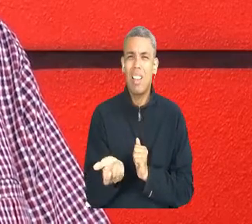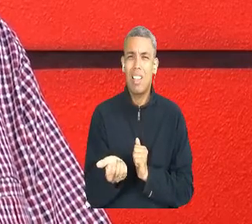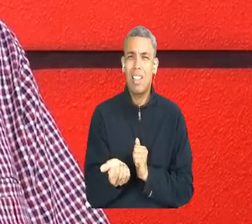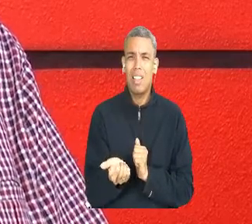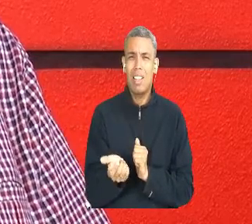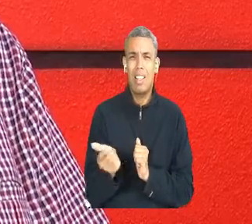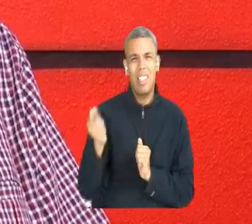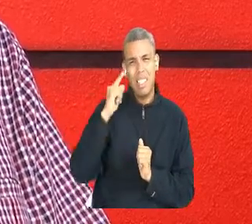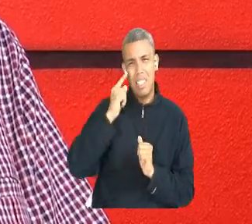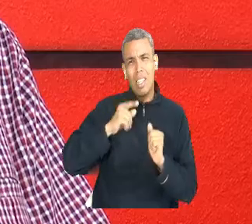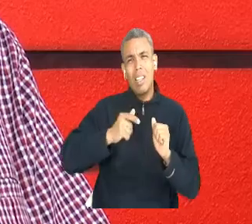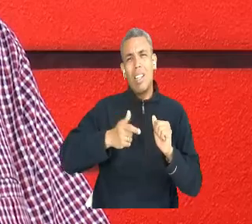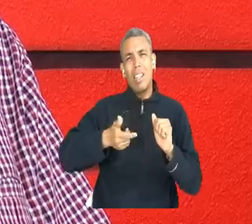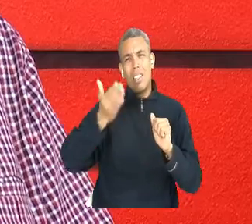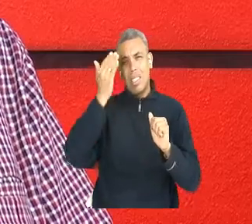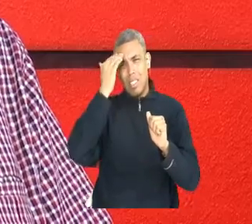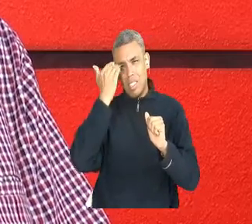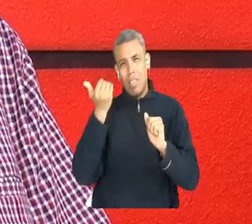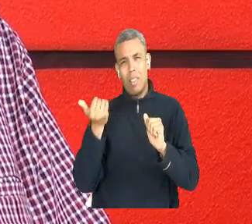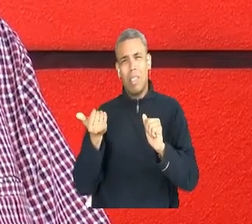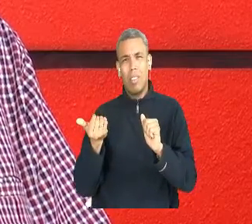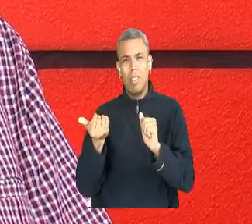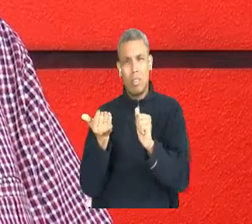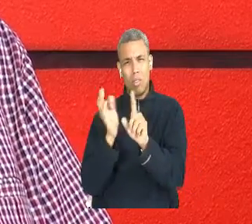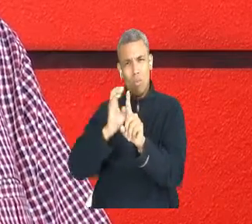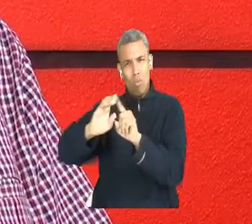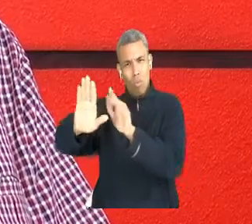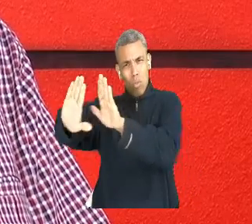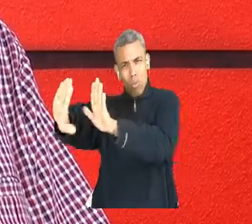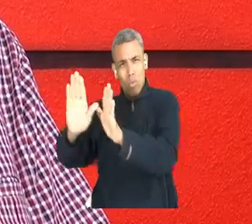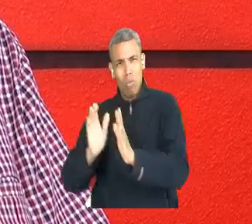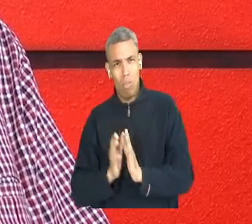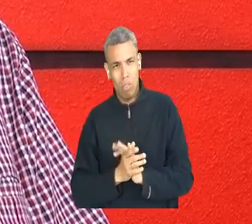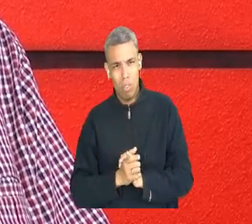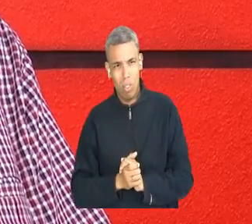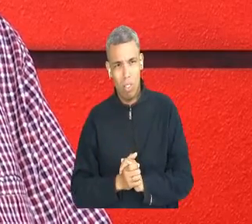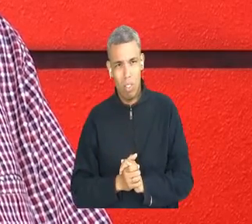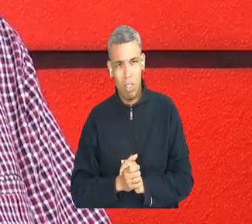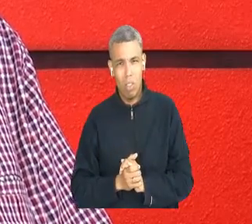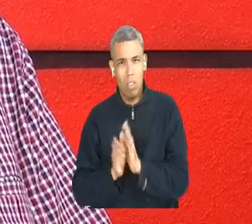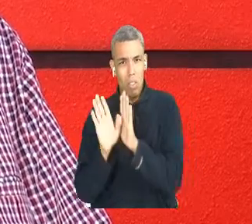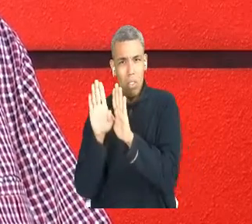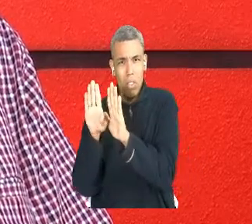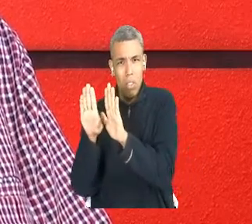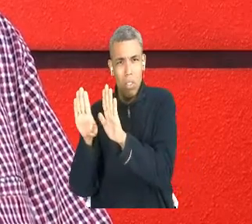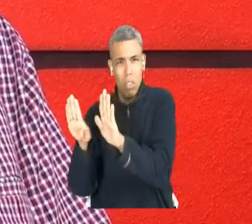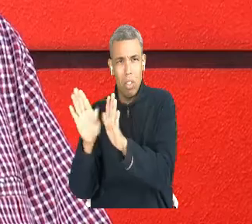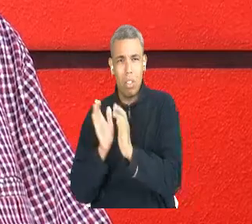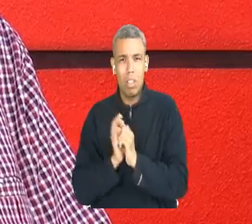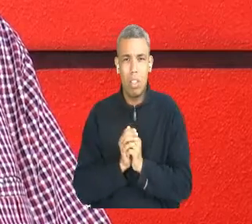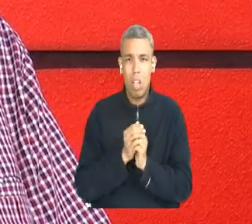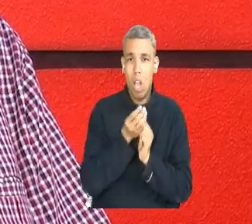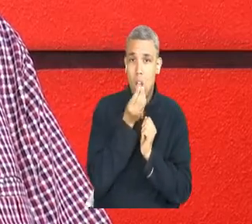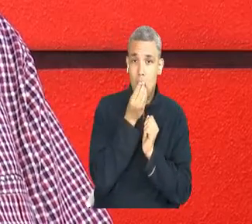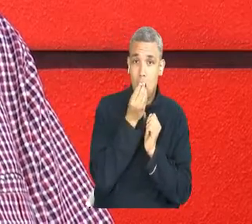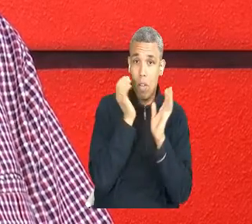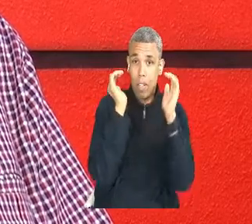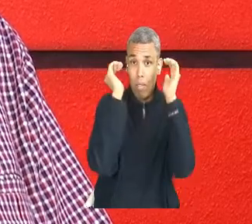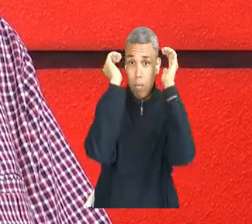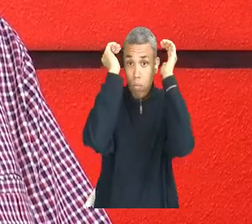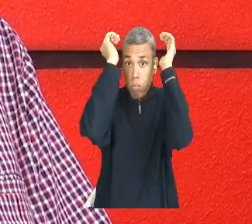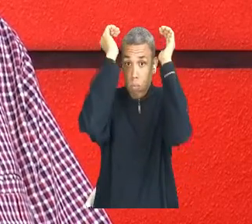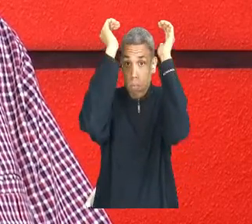bruschettas algunas picadas y como te decía de corte mediterráneo es alta cocina a la que estamos trabajando allá